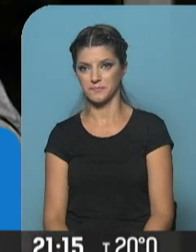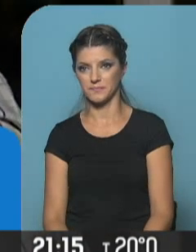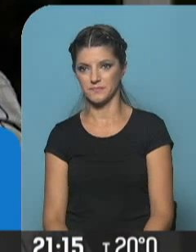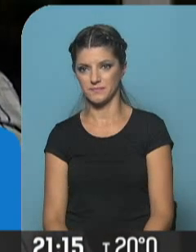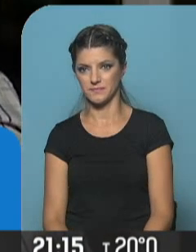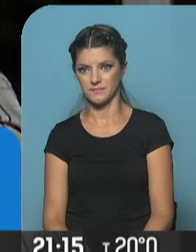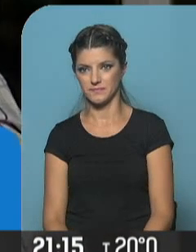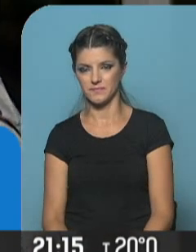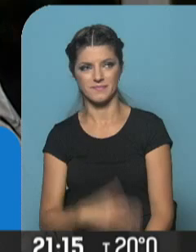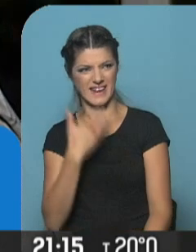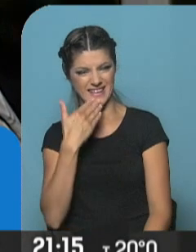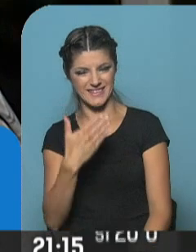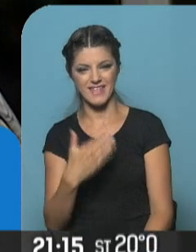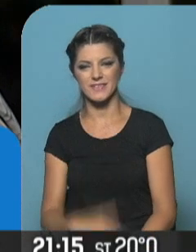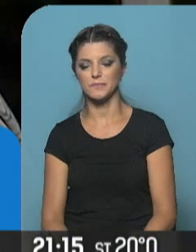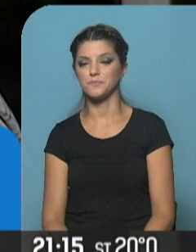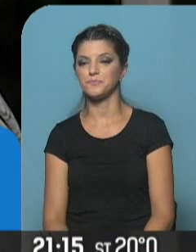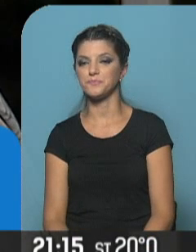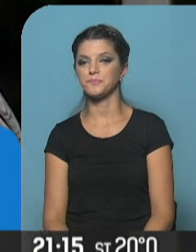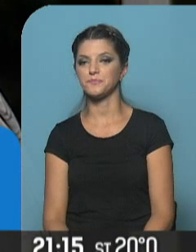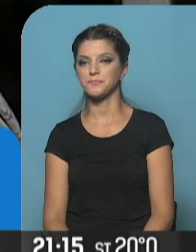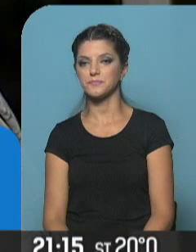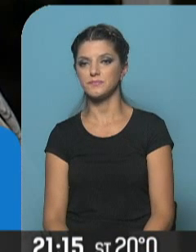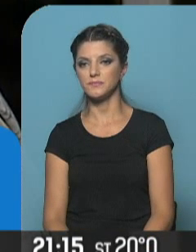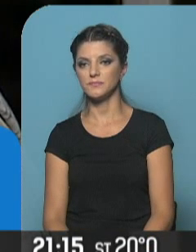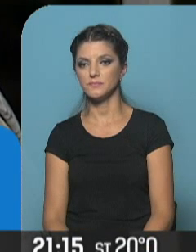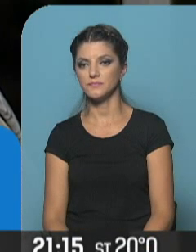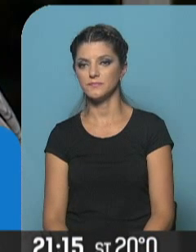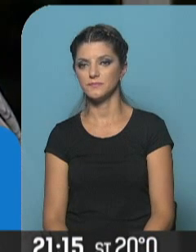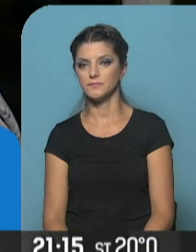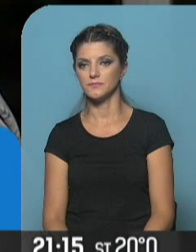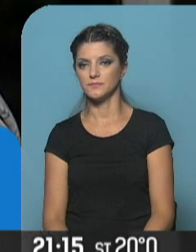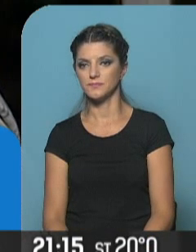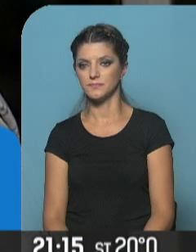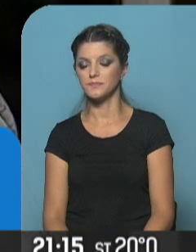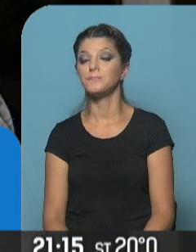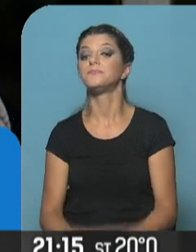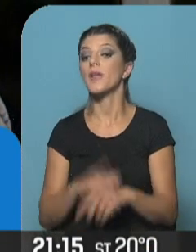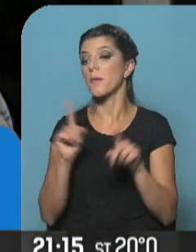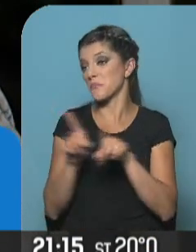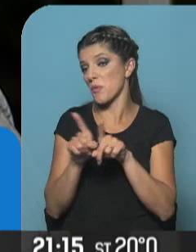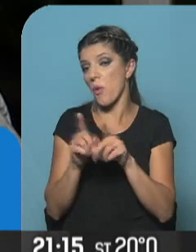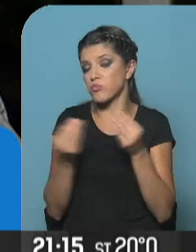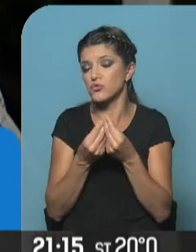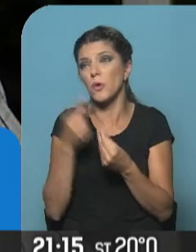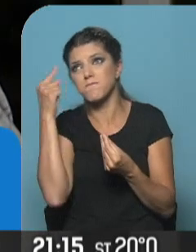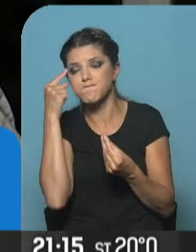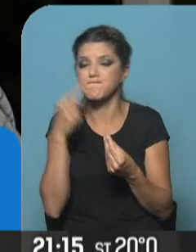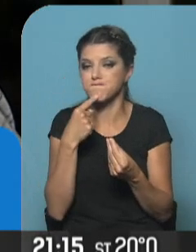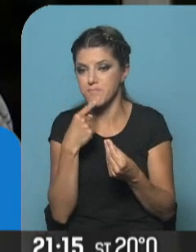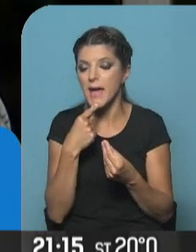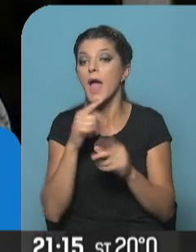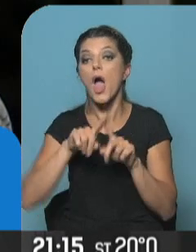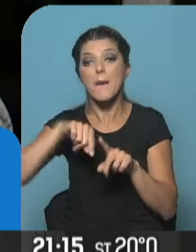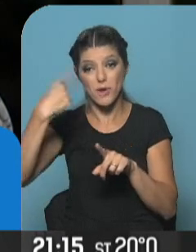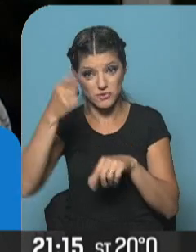Gracias a usted. Sí, Daniel. Bueno, por última es lo que se preguntan incluso desde el kirchnerismo y en general, si la